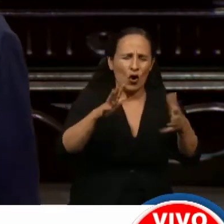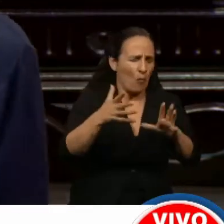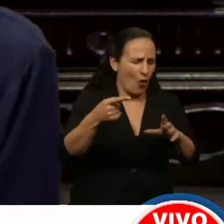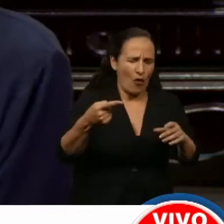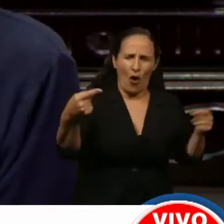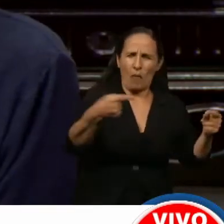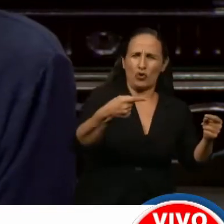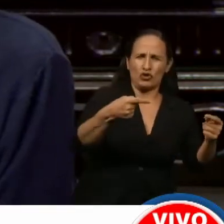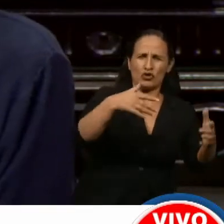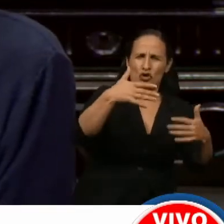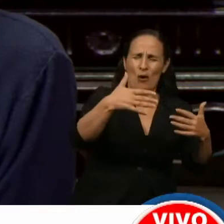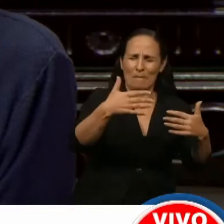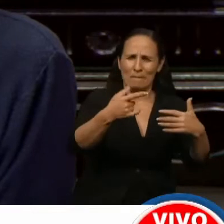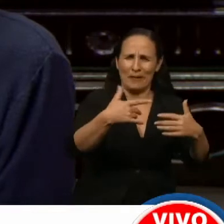sastrería.